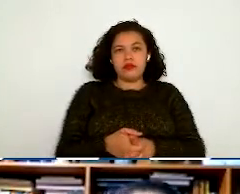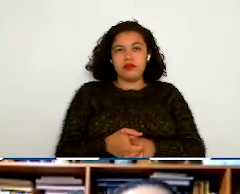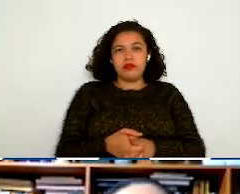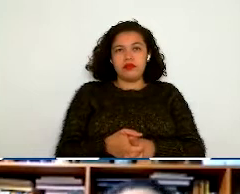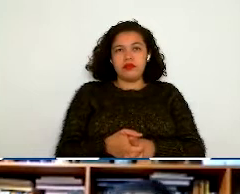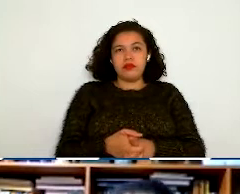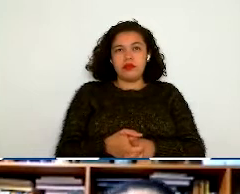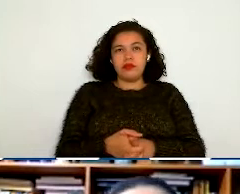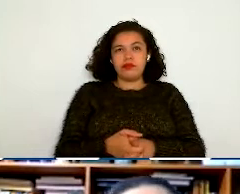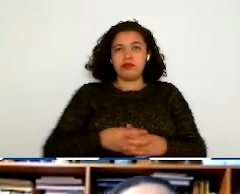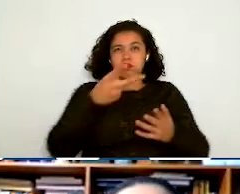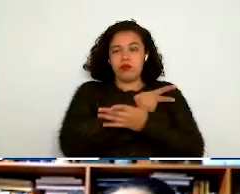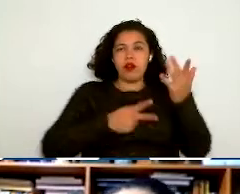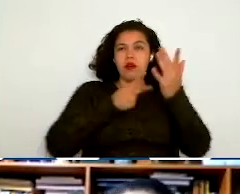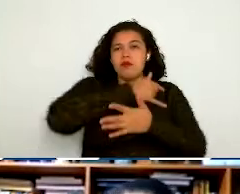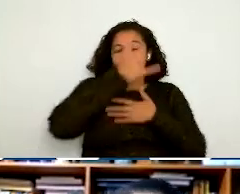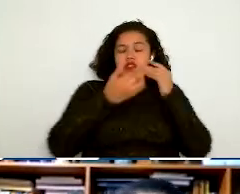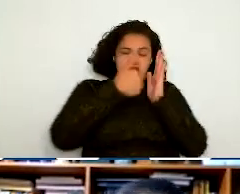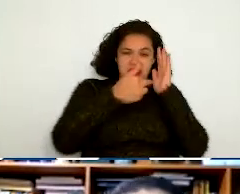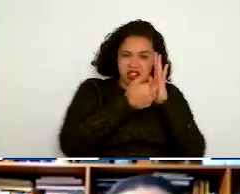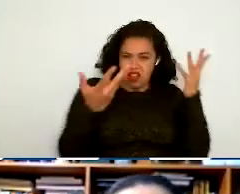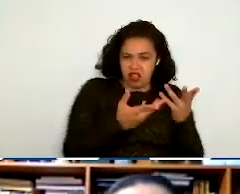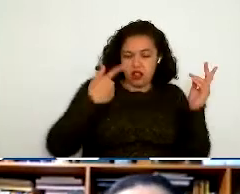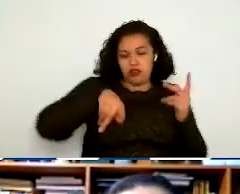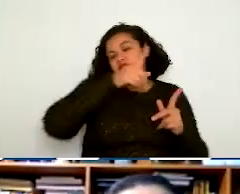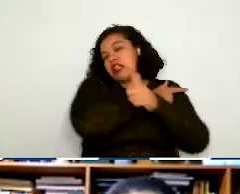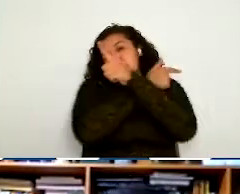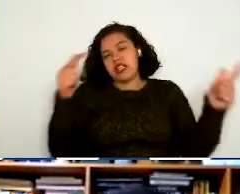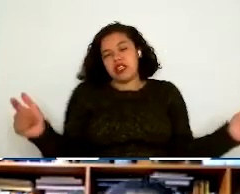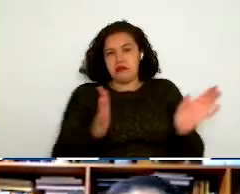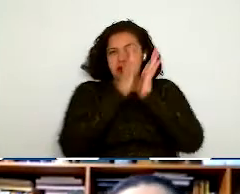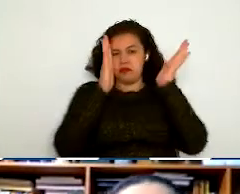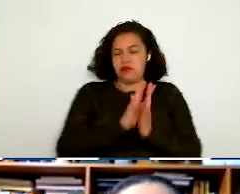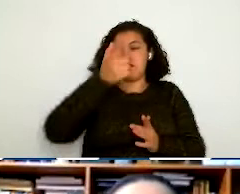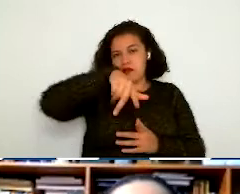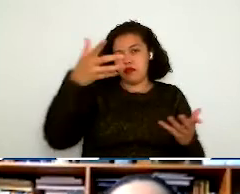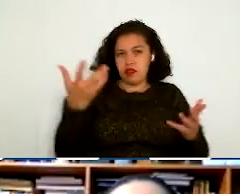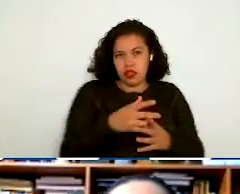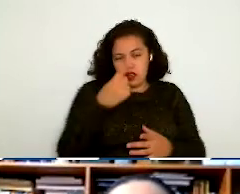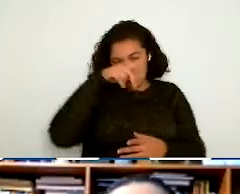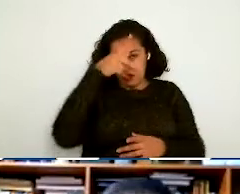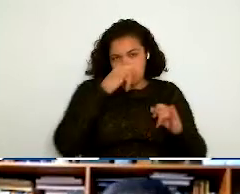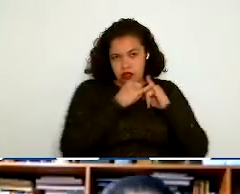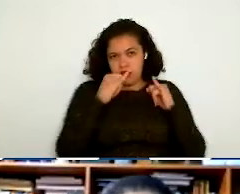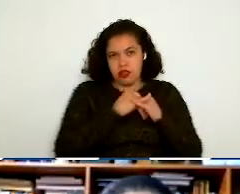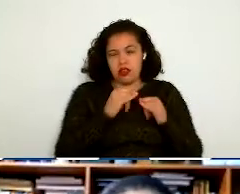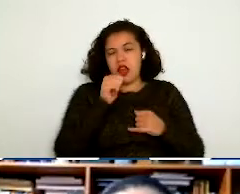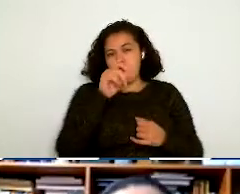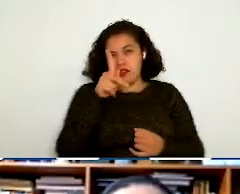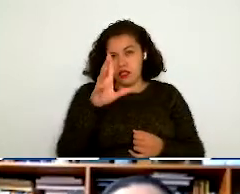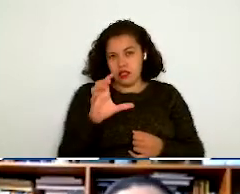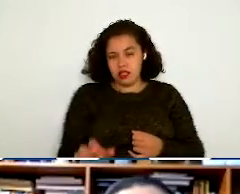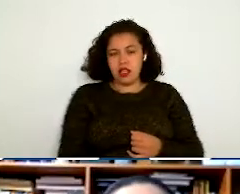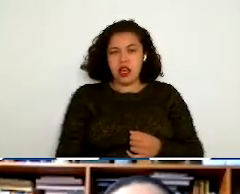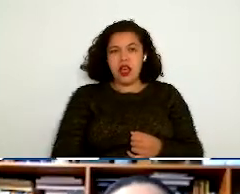algún proyecto, alguna serie de talleres. Es decir, la intervención que ustedes gusten, que ustedes hagan en sus instituciones, a veces va con